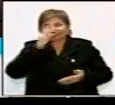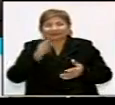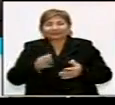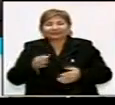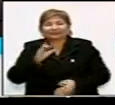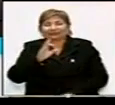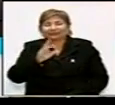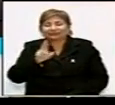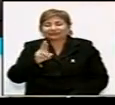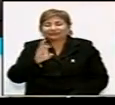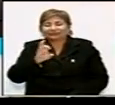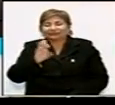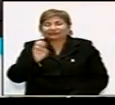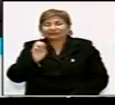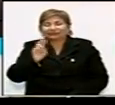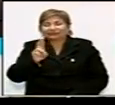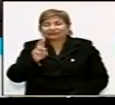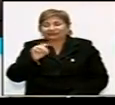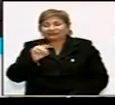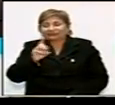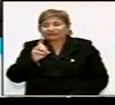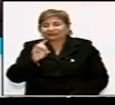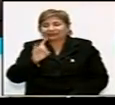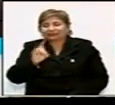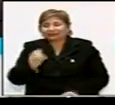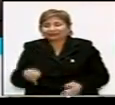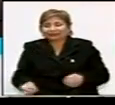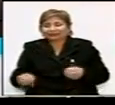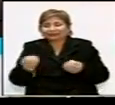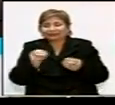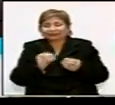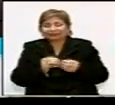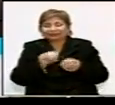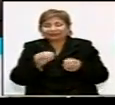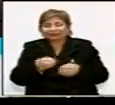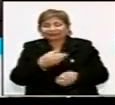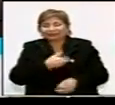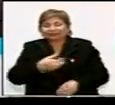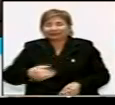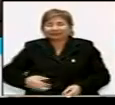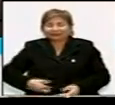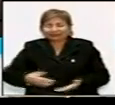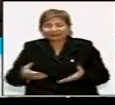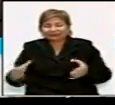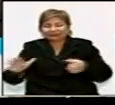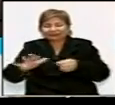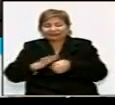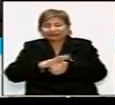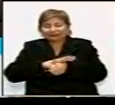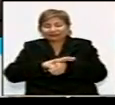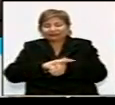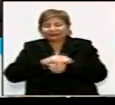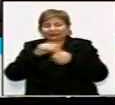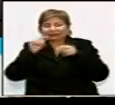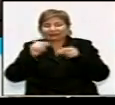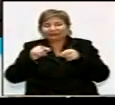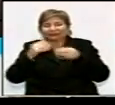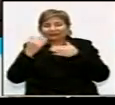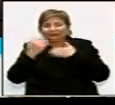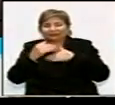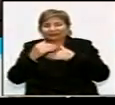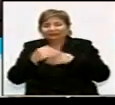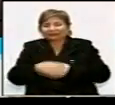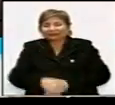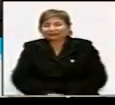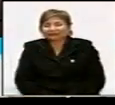referéndum yo creo que tenemos que hacer una esfuerzo adicional al presidente para tratar de cubrir este corto trecho